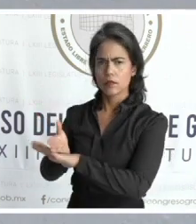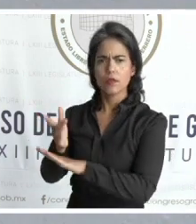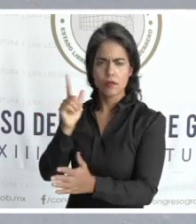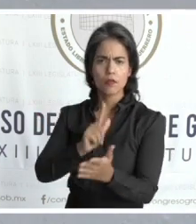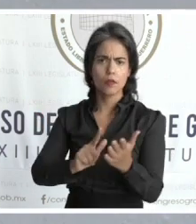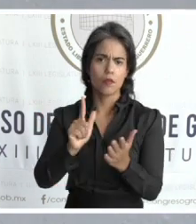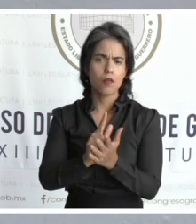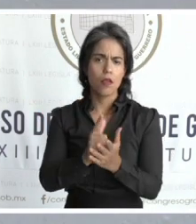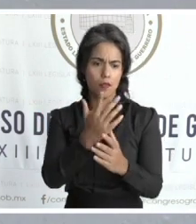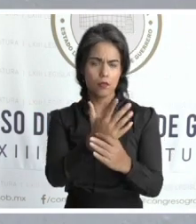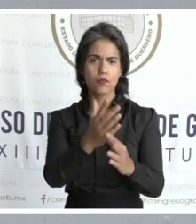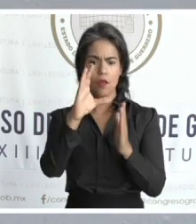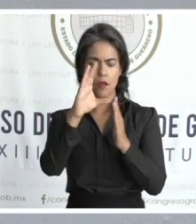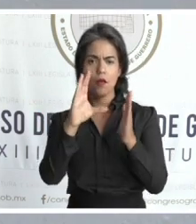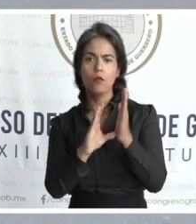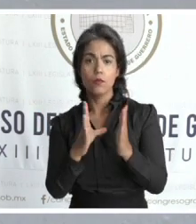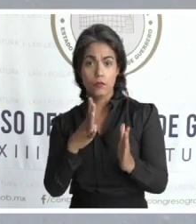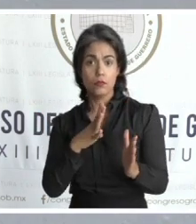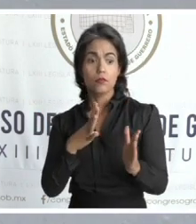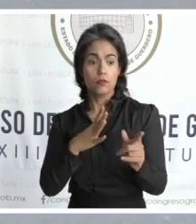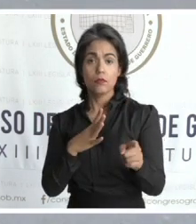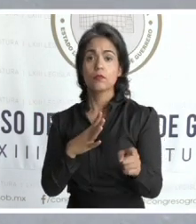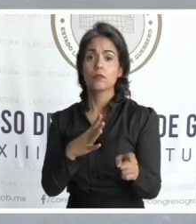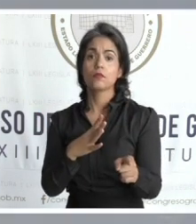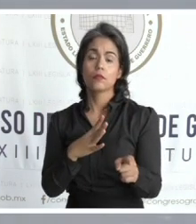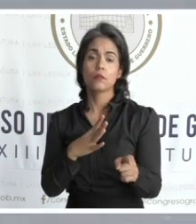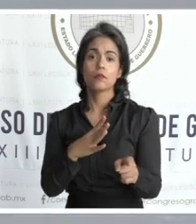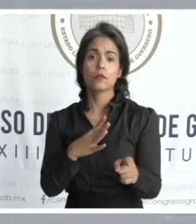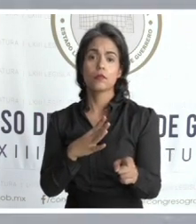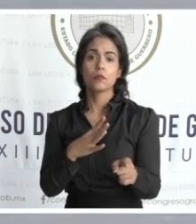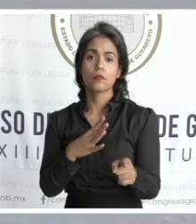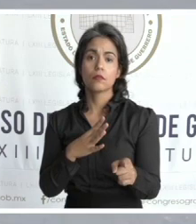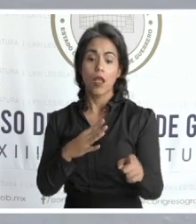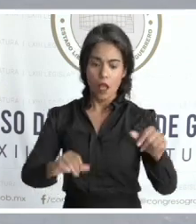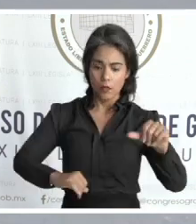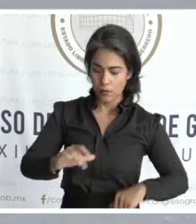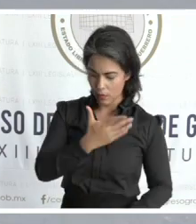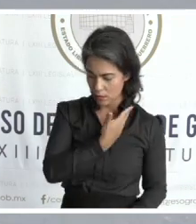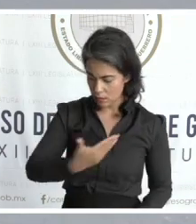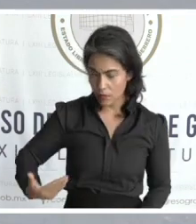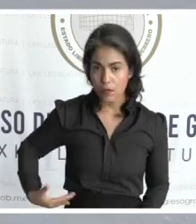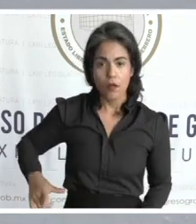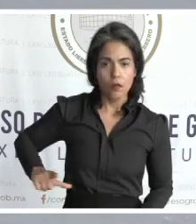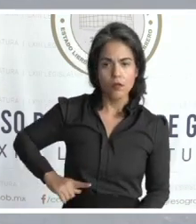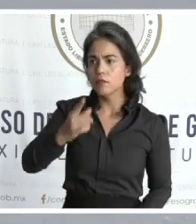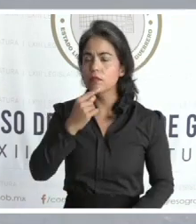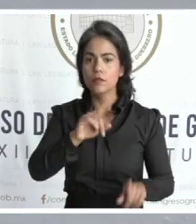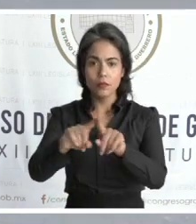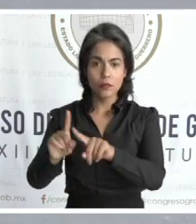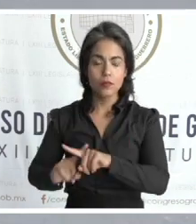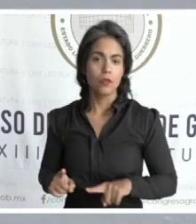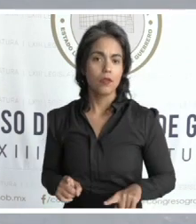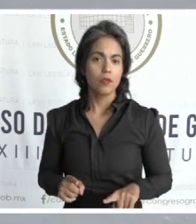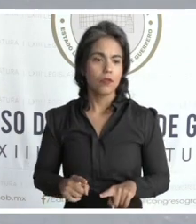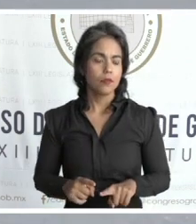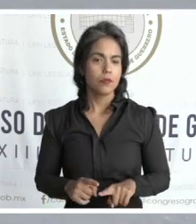Hay instancias que son responsables de salvaguardar la seguridad e integridad de la